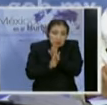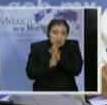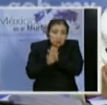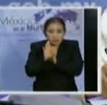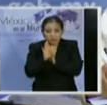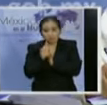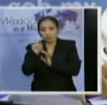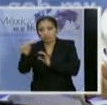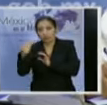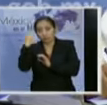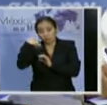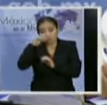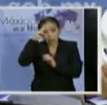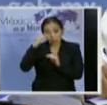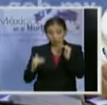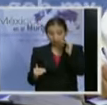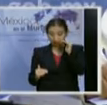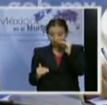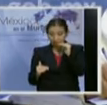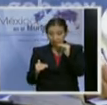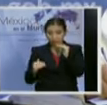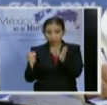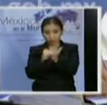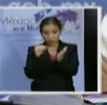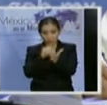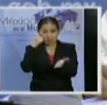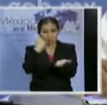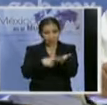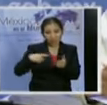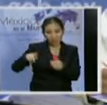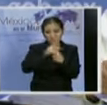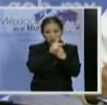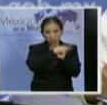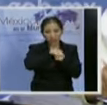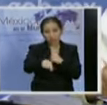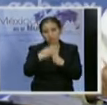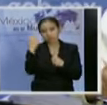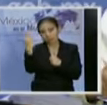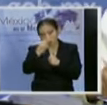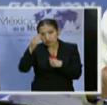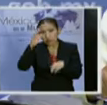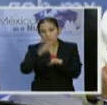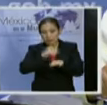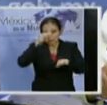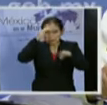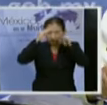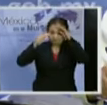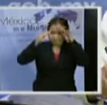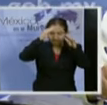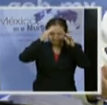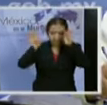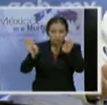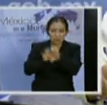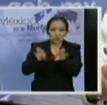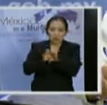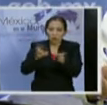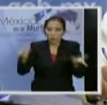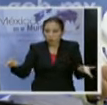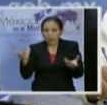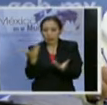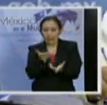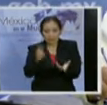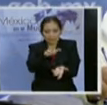Pensamos que las brechas de desigualdad que persisten en nuestros países amerita que sigamos reflexionando en cómo se